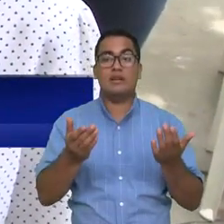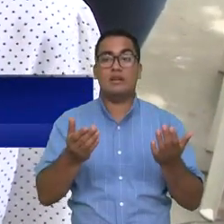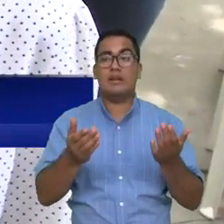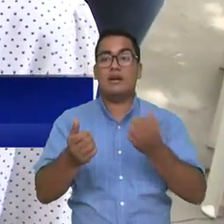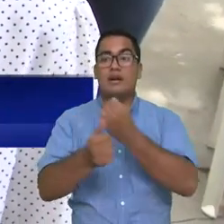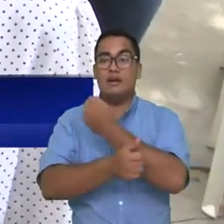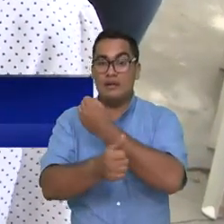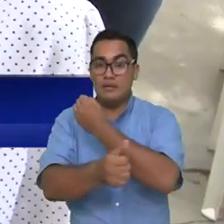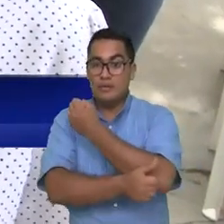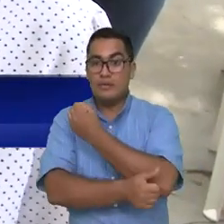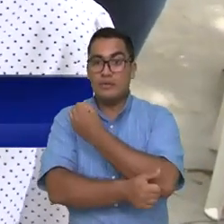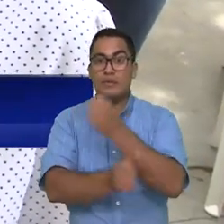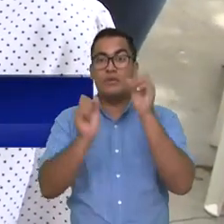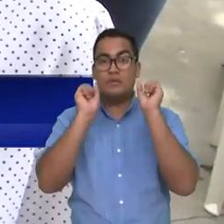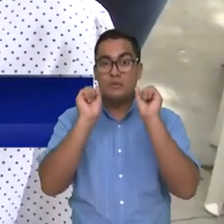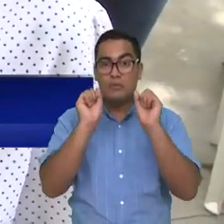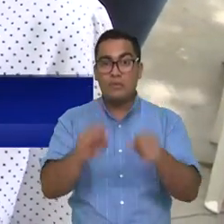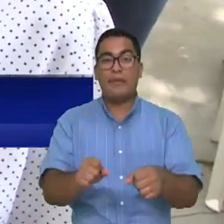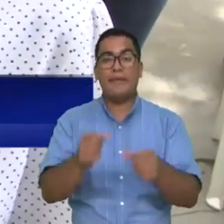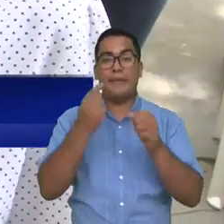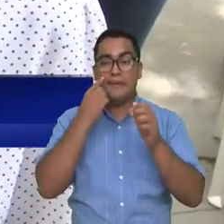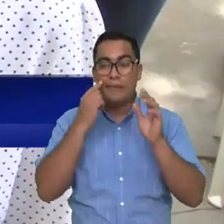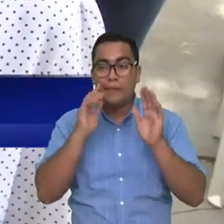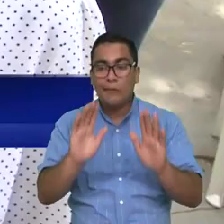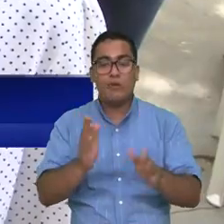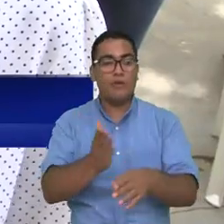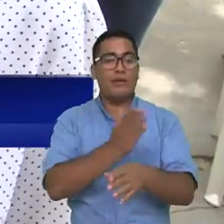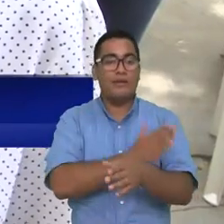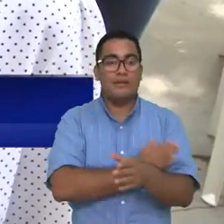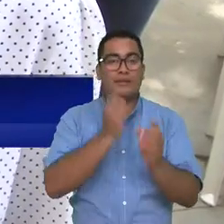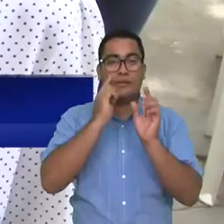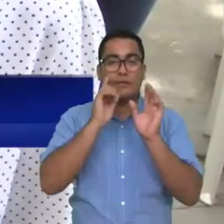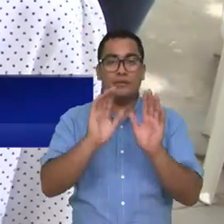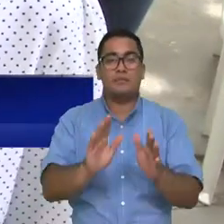nuestras muchachas también estén preparados, ¿verdad?, para